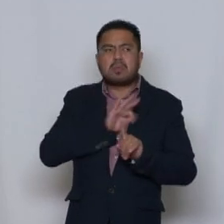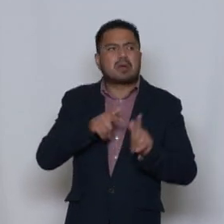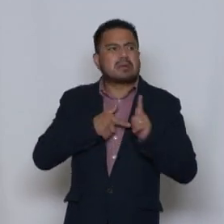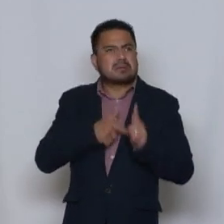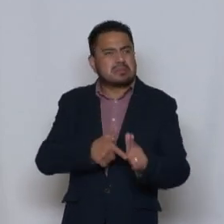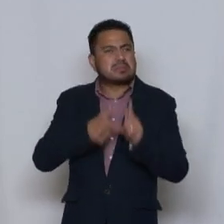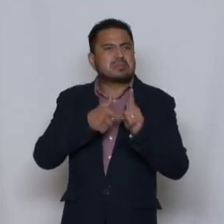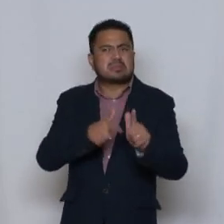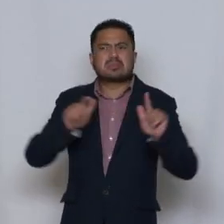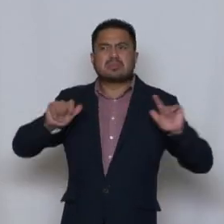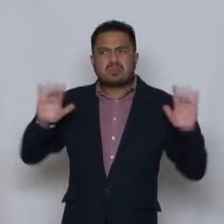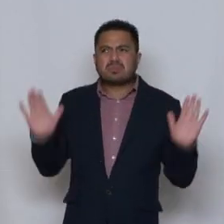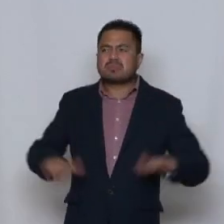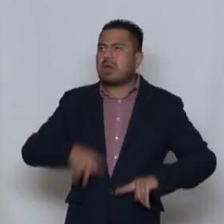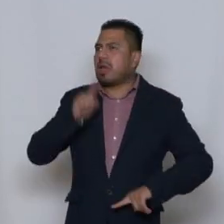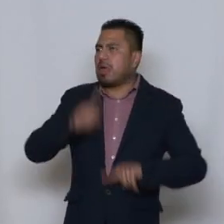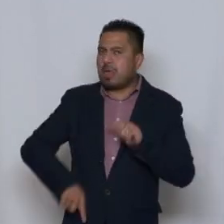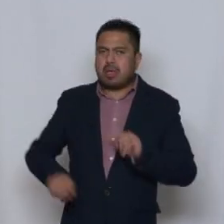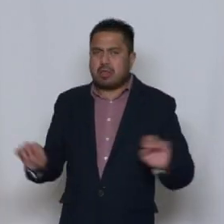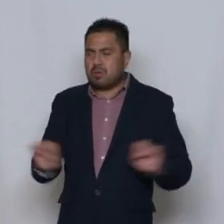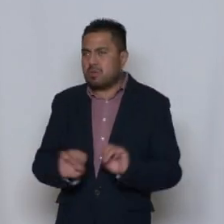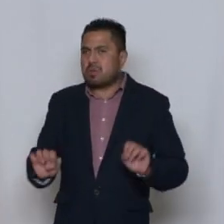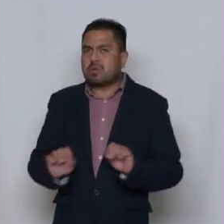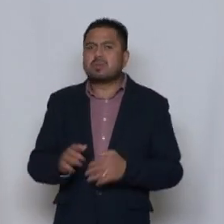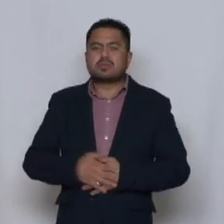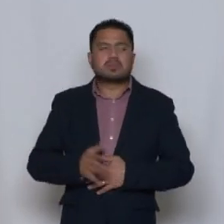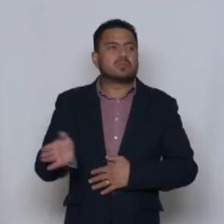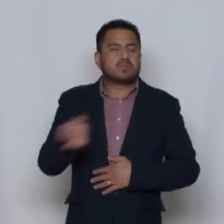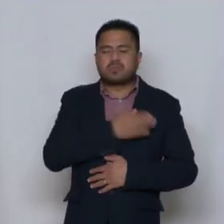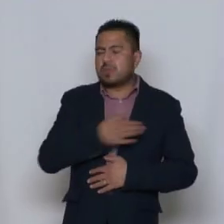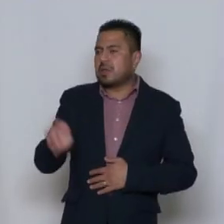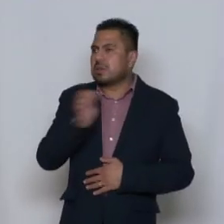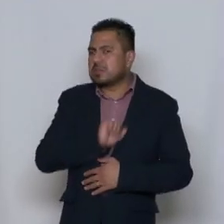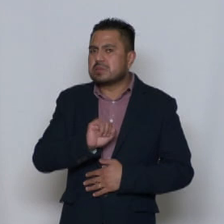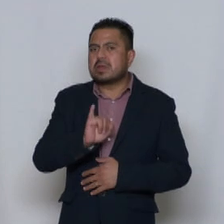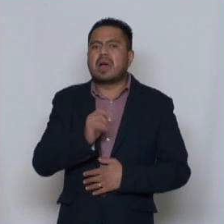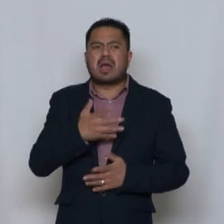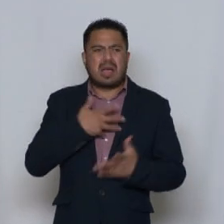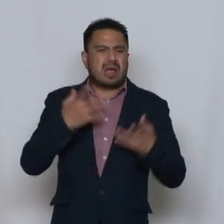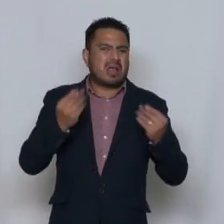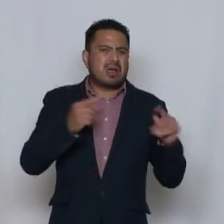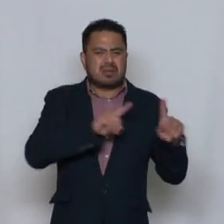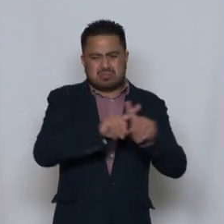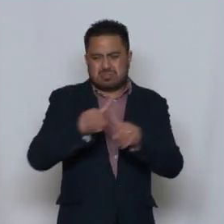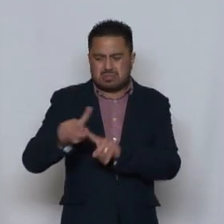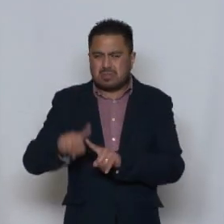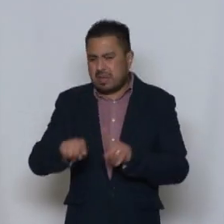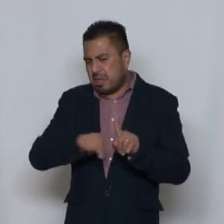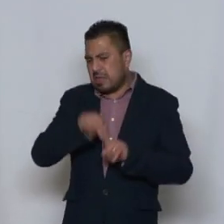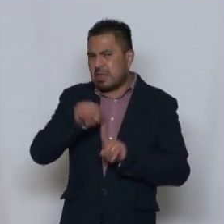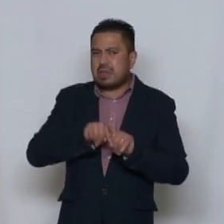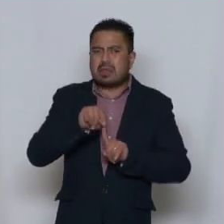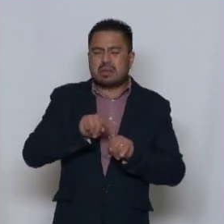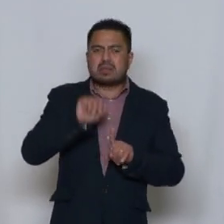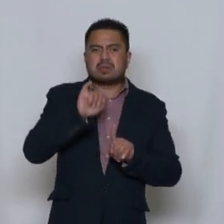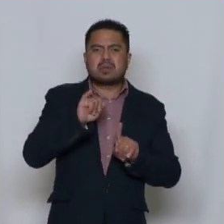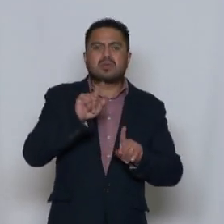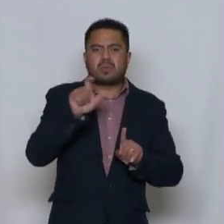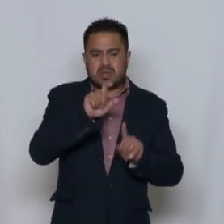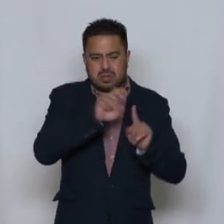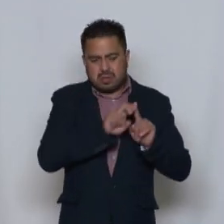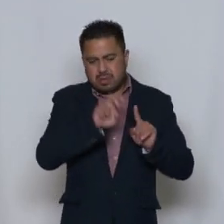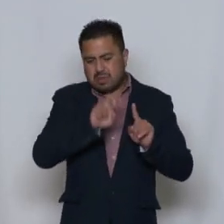su vuelo ininterrumpidamente. Bueno, sí, hay muchas variaciones climáticas obviamente durante su